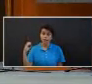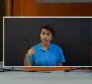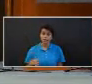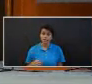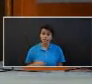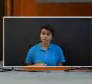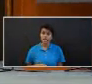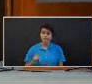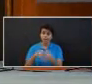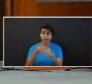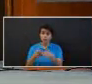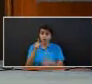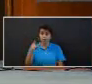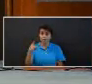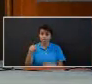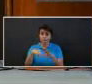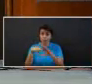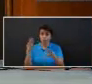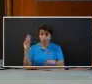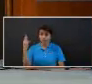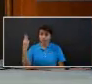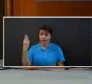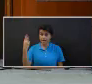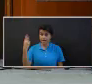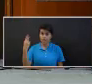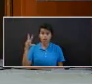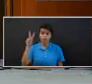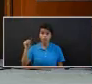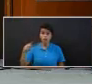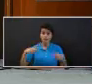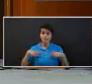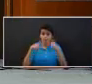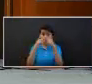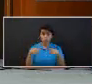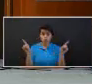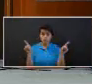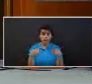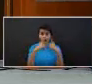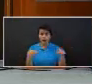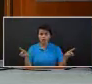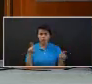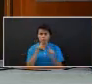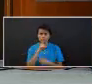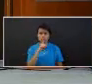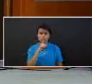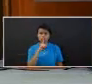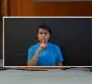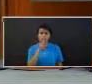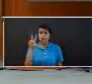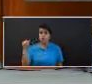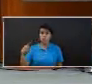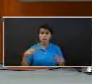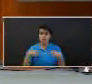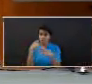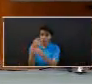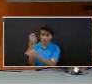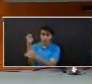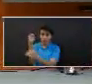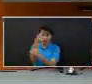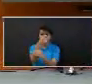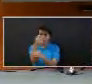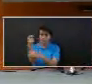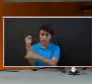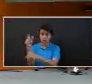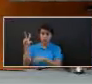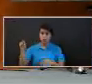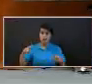Y cuando él salió, los de tercera clase, ya no había música, ya no habían carteles, ya no